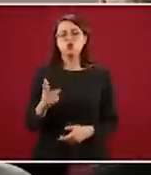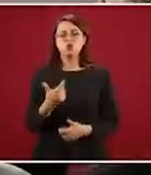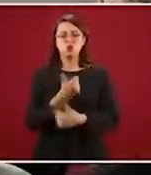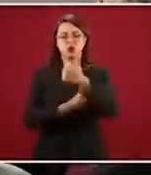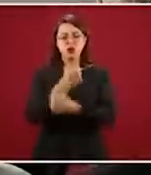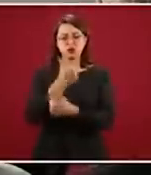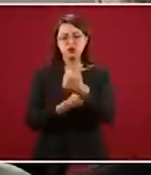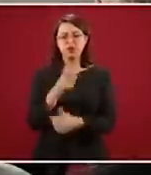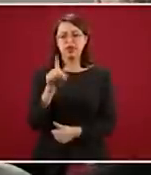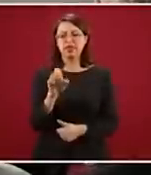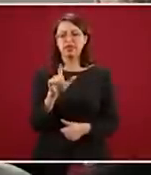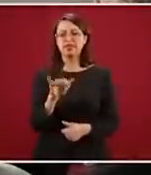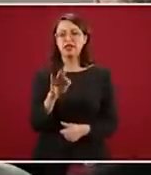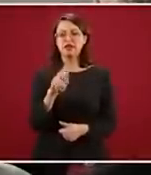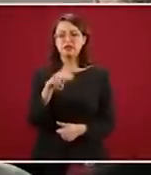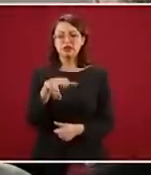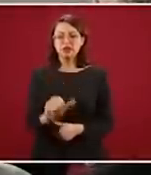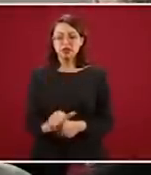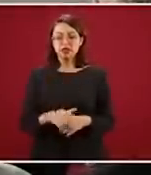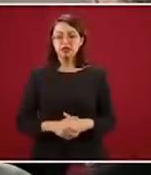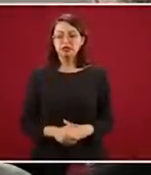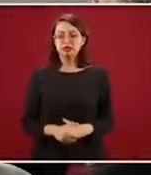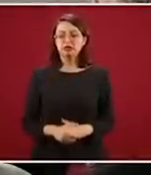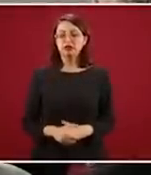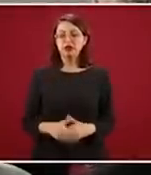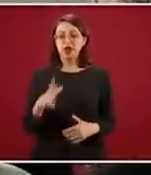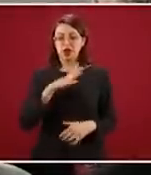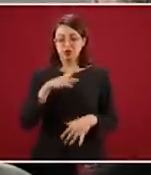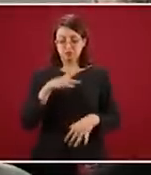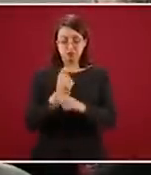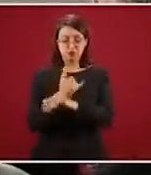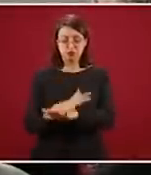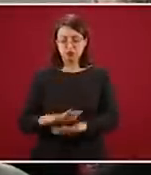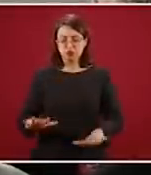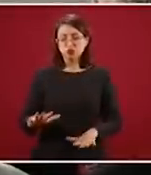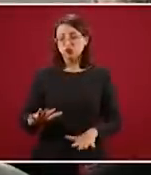si Santiago tengas… A ver.